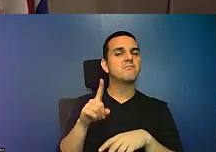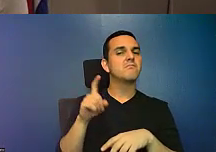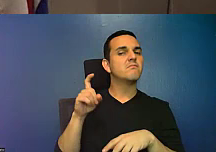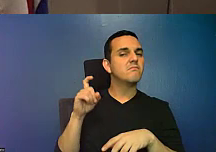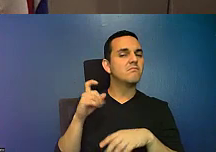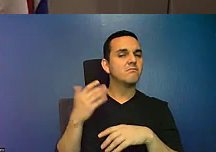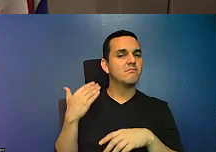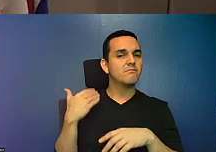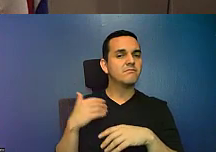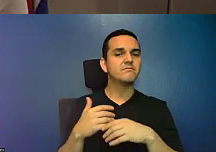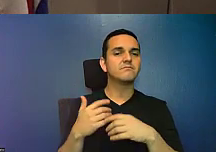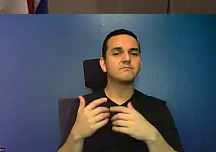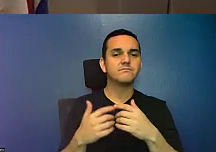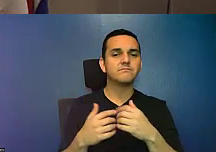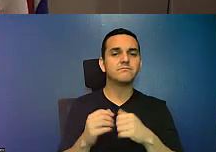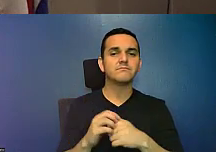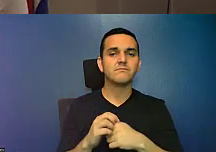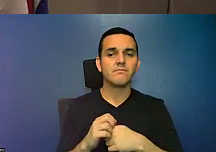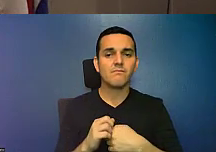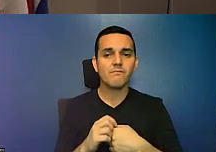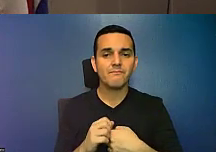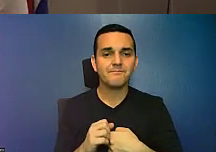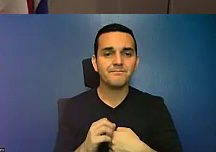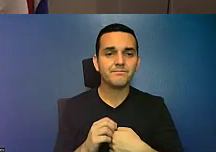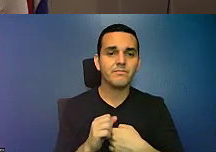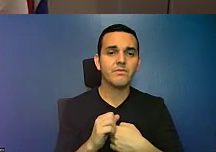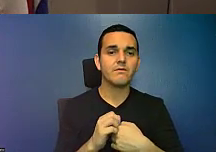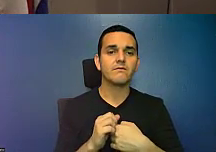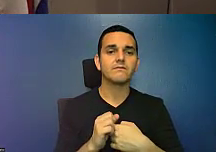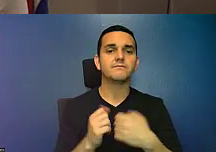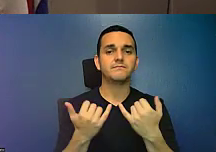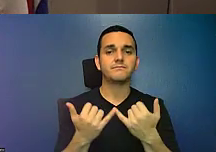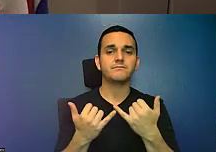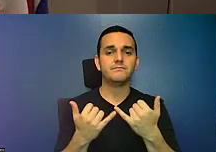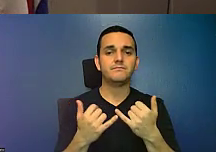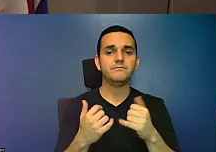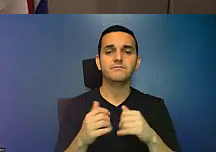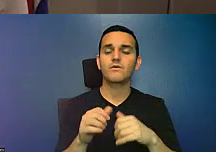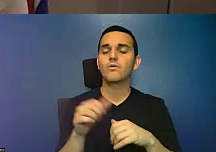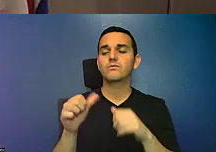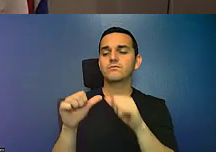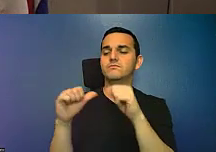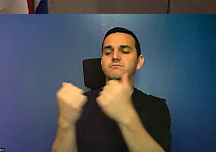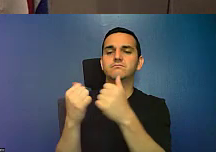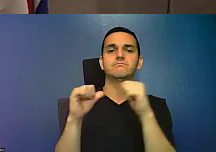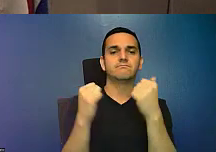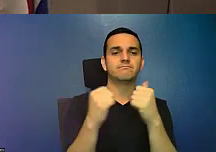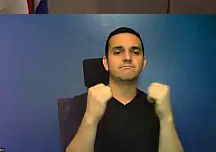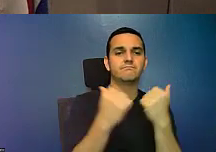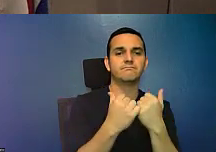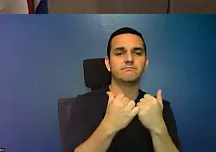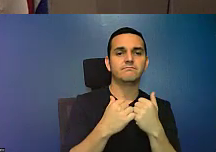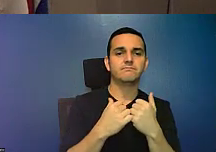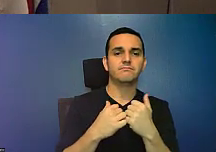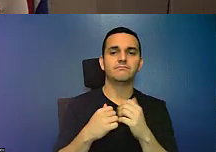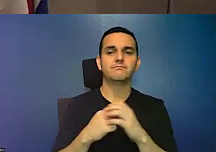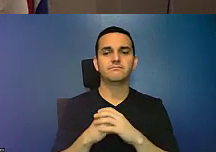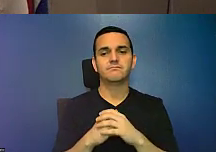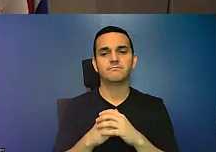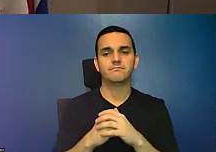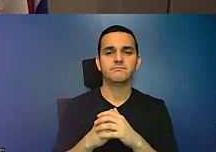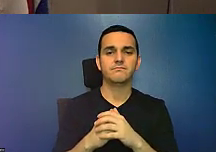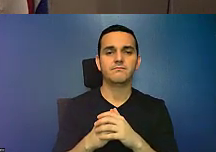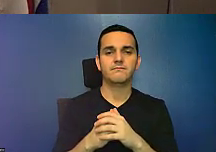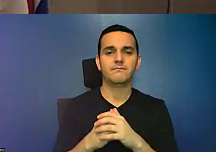Musk relacionadas con Neuralink y actualmente otras áreas como SpaceX y